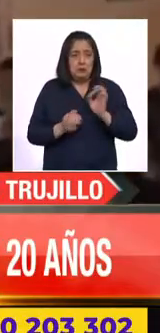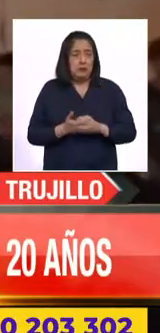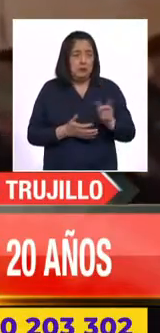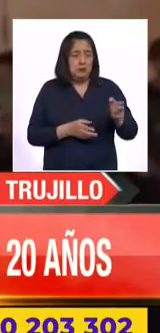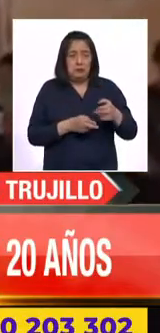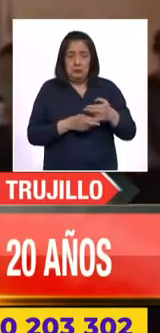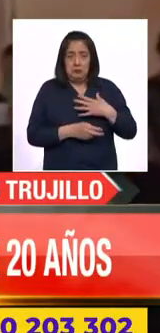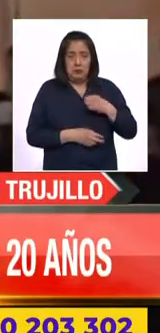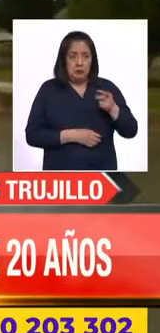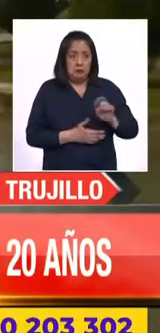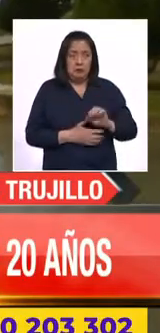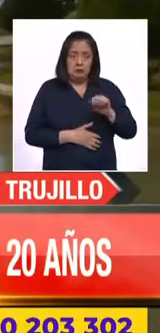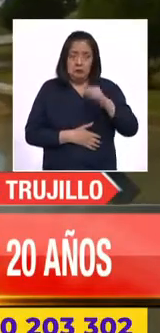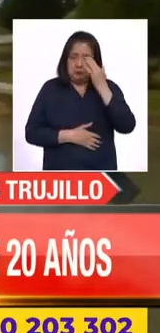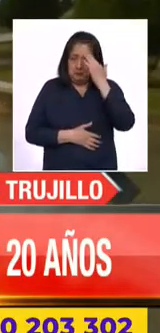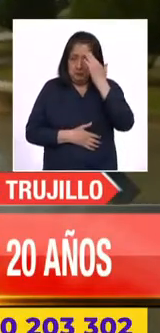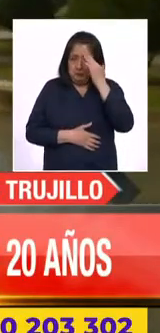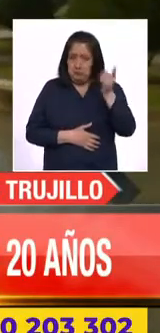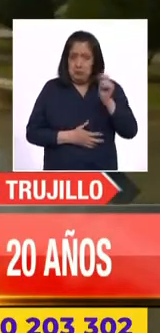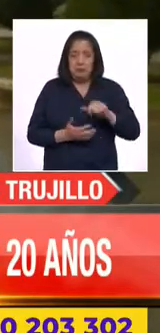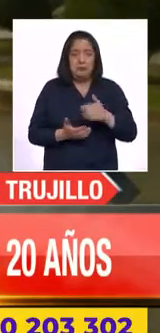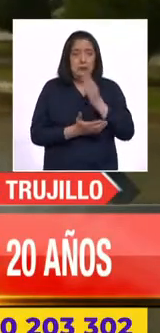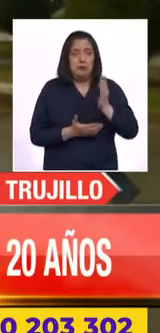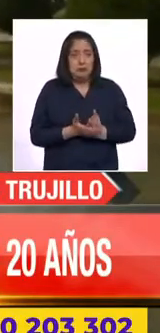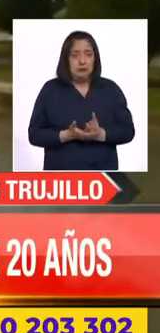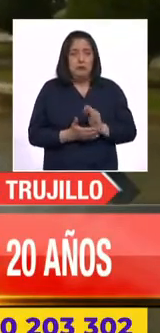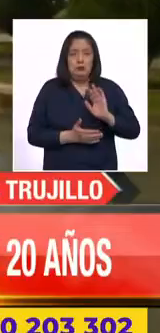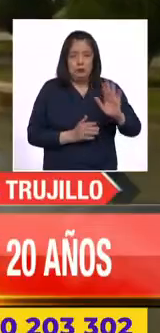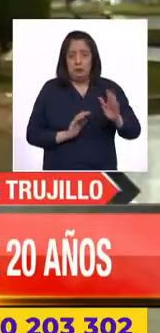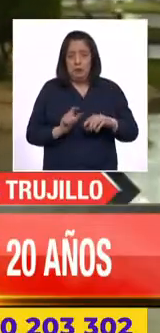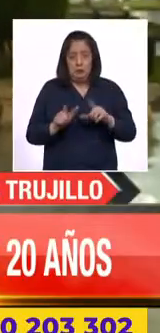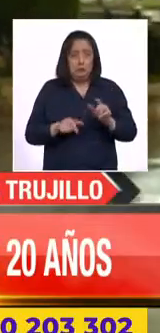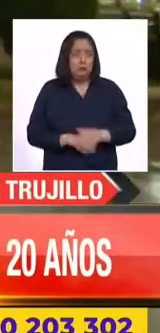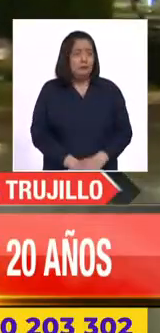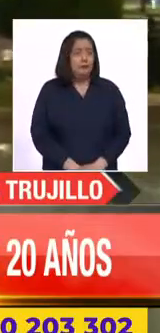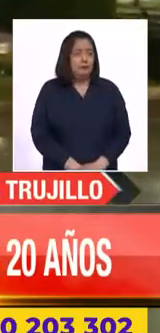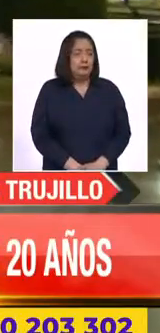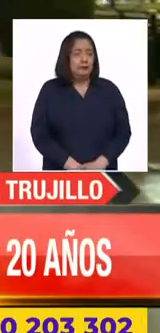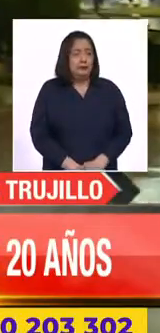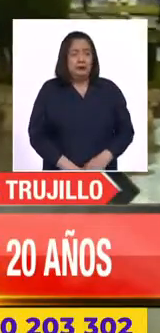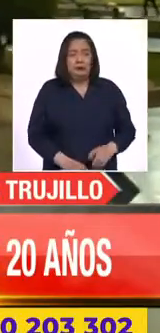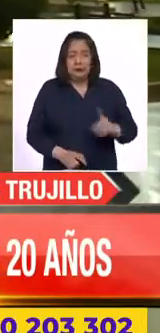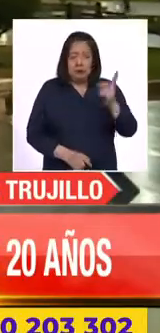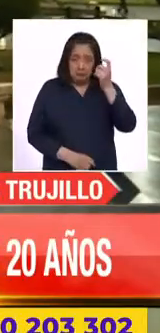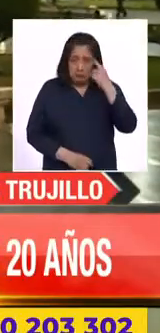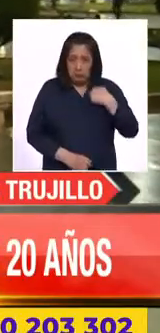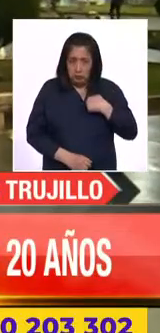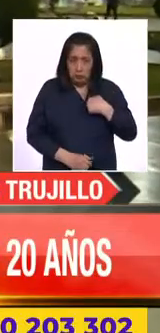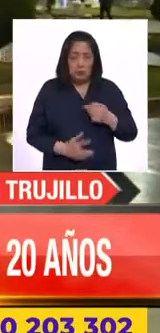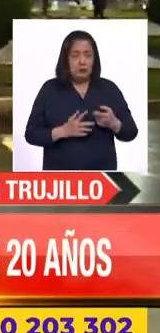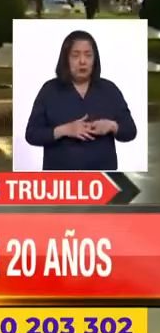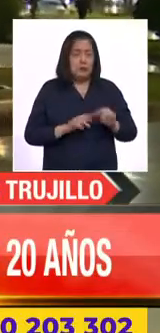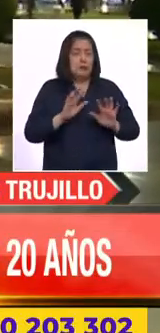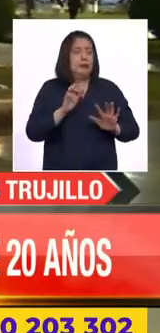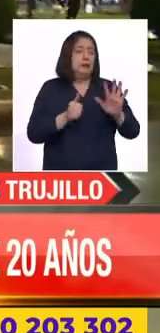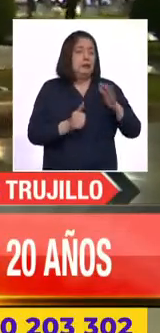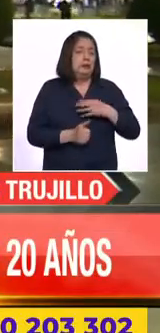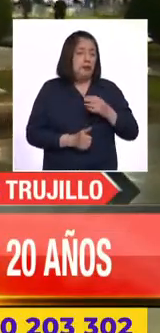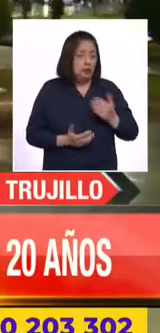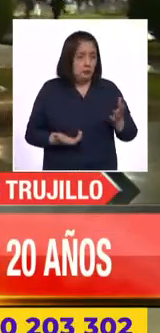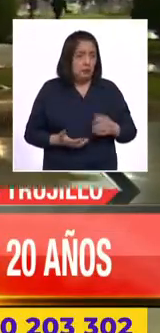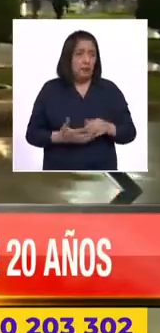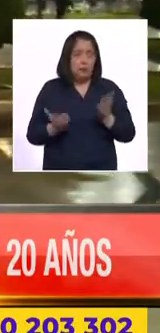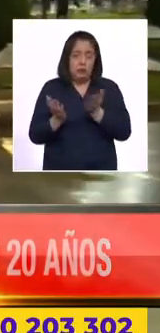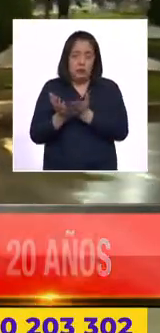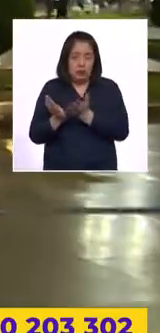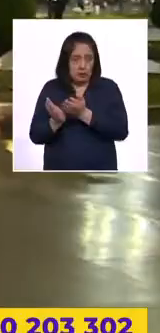Diego Hernán aseguró conocer la principal problemática de su distrito. La política lo inicié en los 16 años en el colegio,